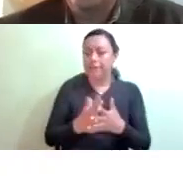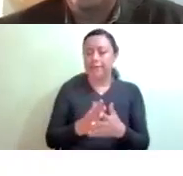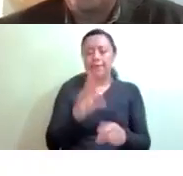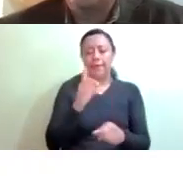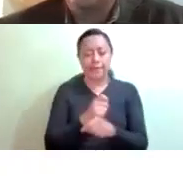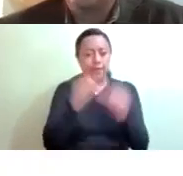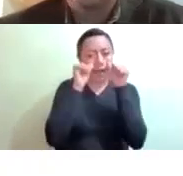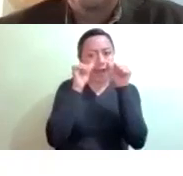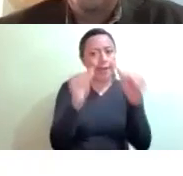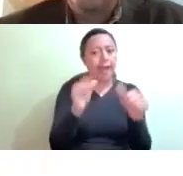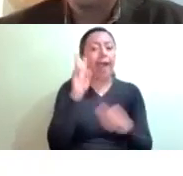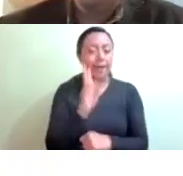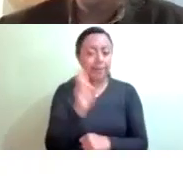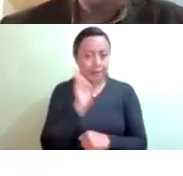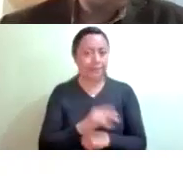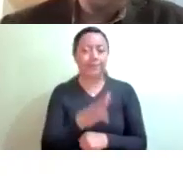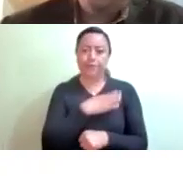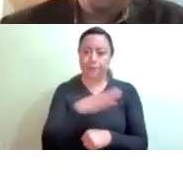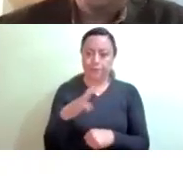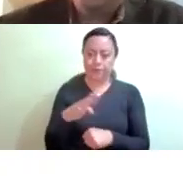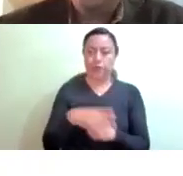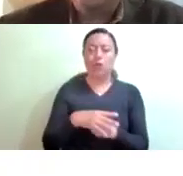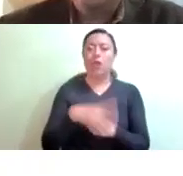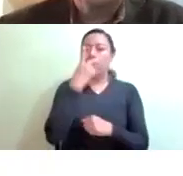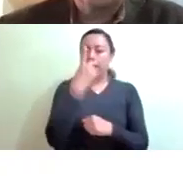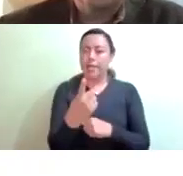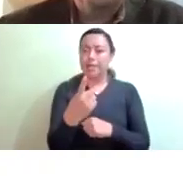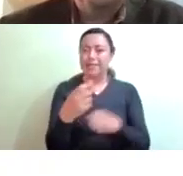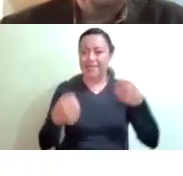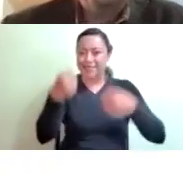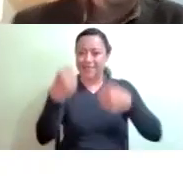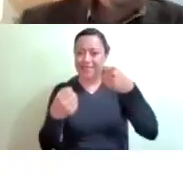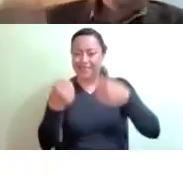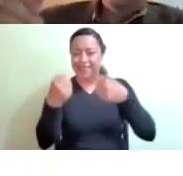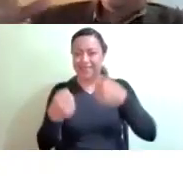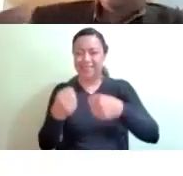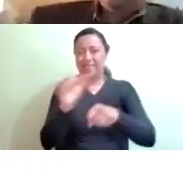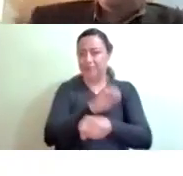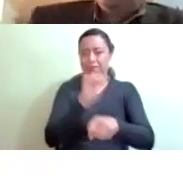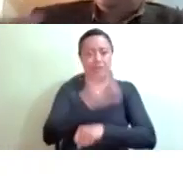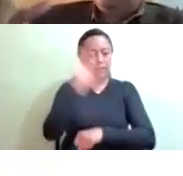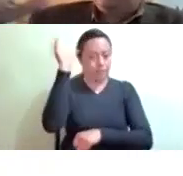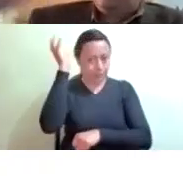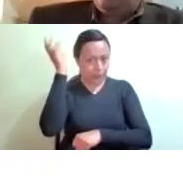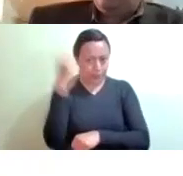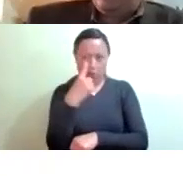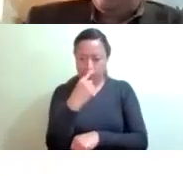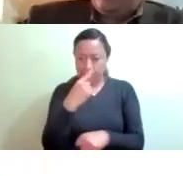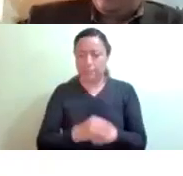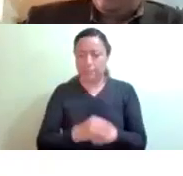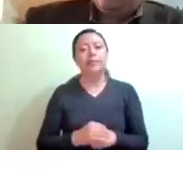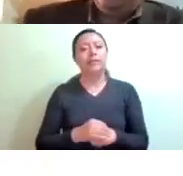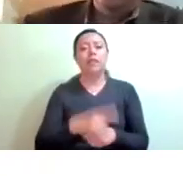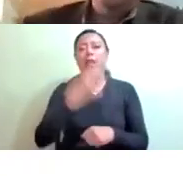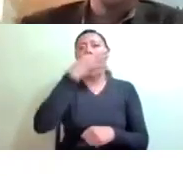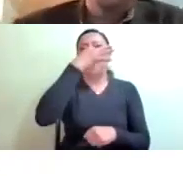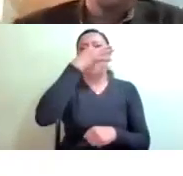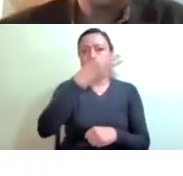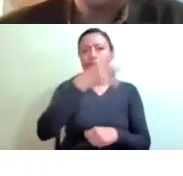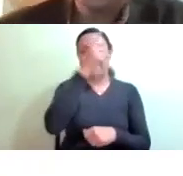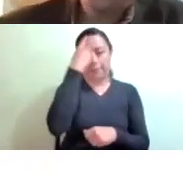vende droga, entonces la gente lo señala, ¿no? Los vecinos y dicen, oye, este cuate que vive ahí vende droga, mira, se para